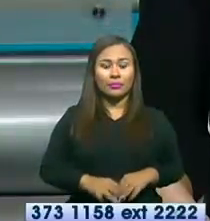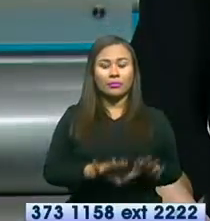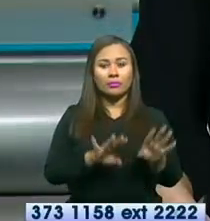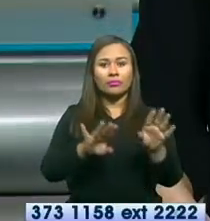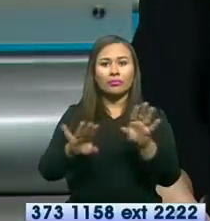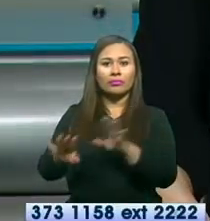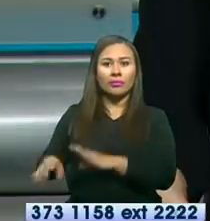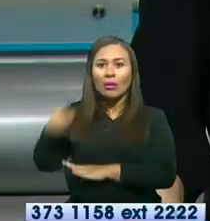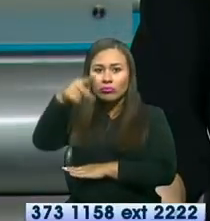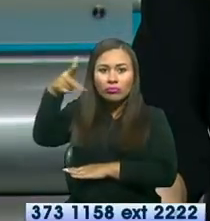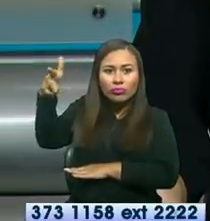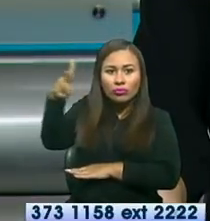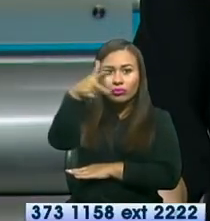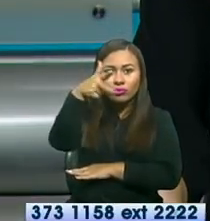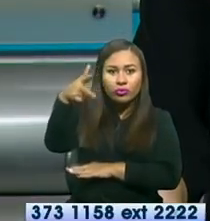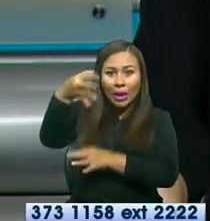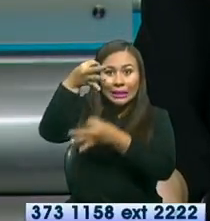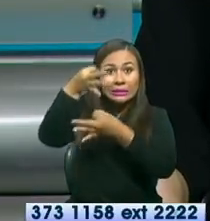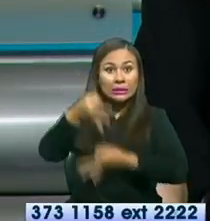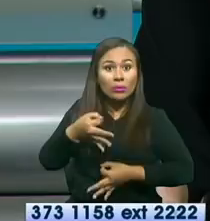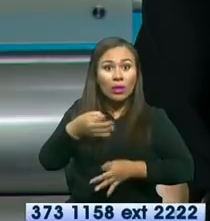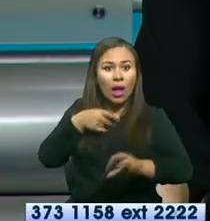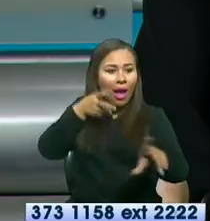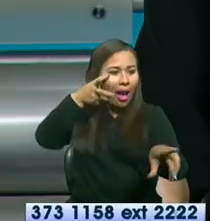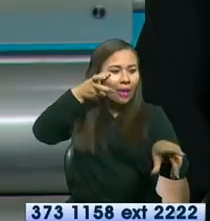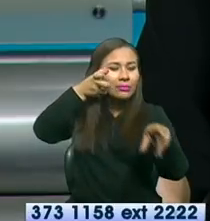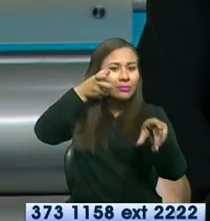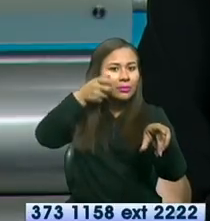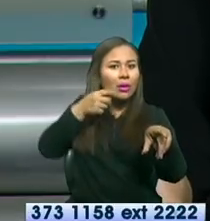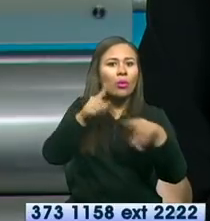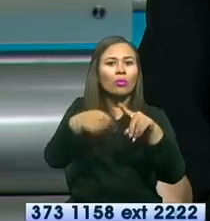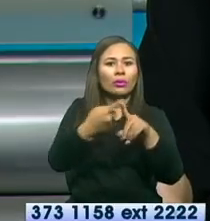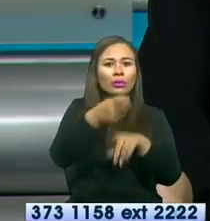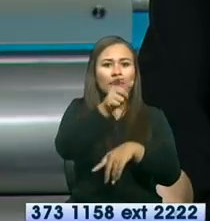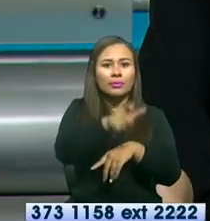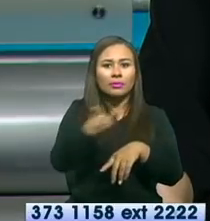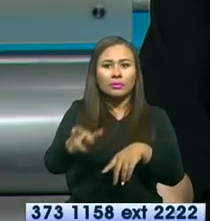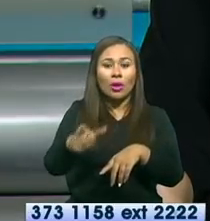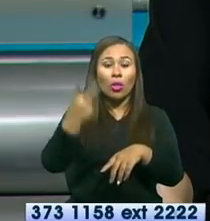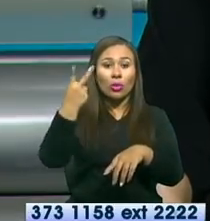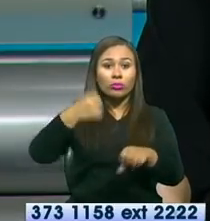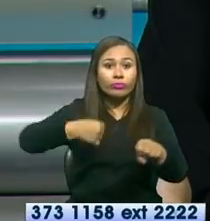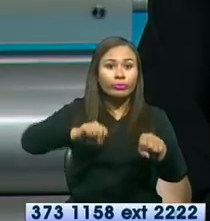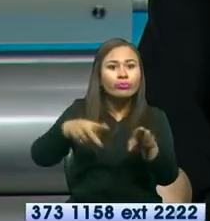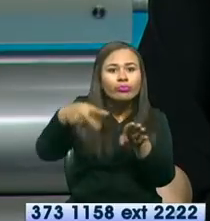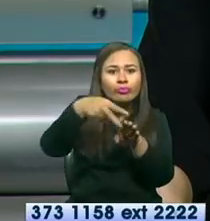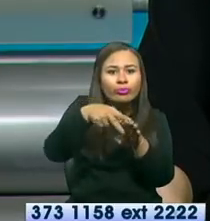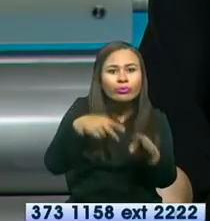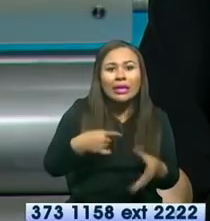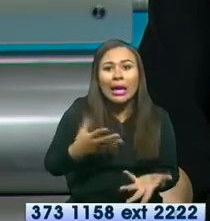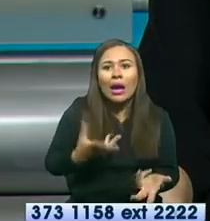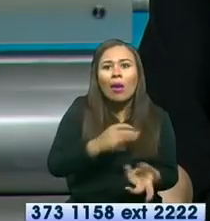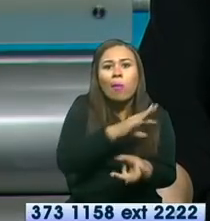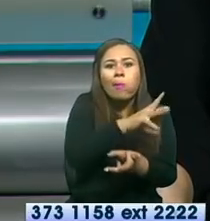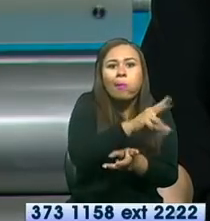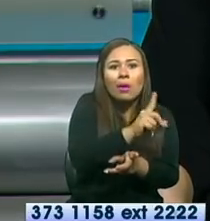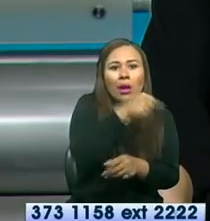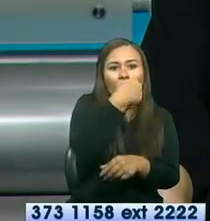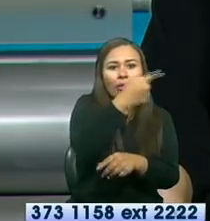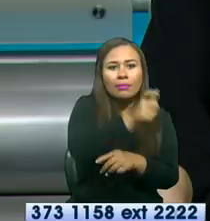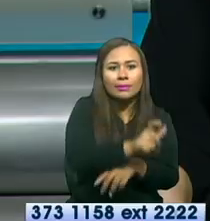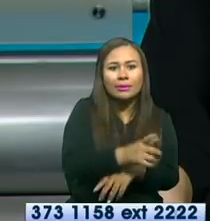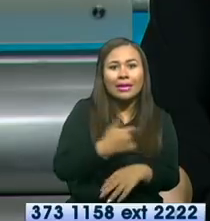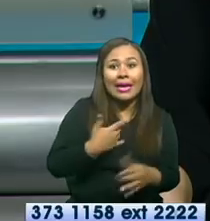Una cámara de seguridad captó el instante cuando sujetos que se movilizaban en 2 motos intentaron asaltar a un ciudadano.